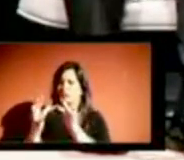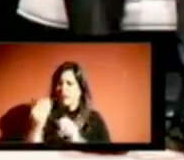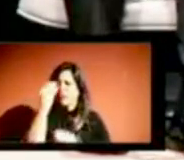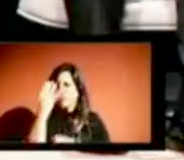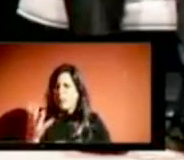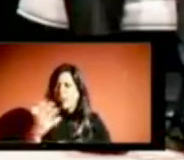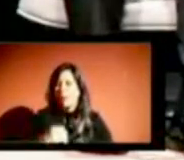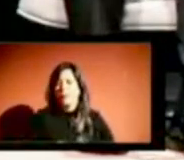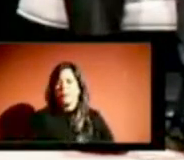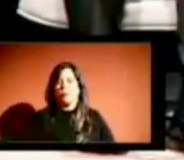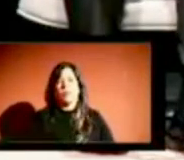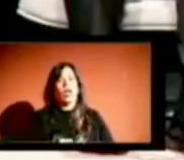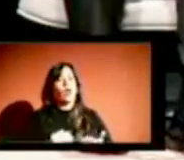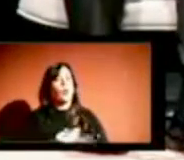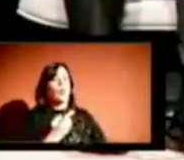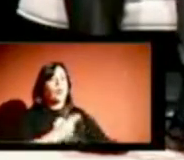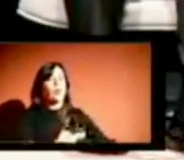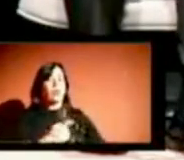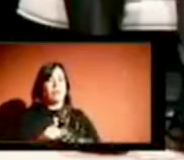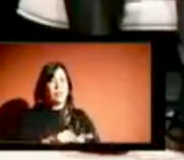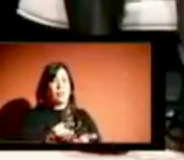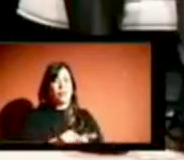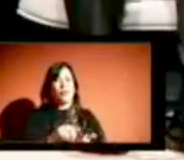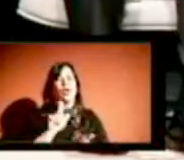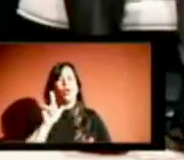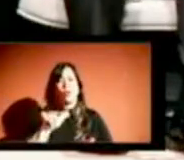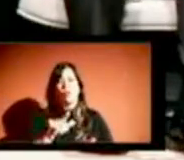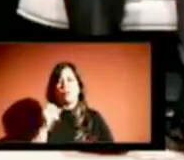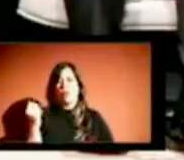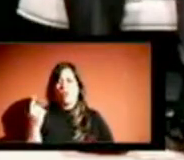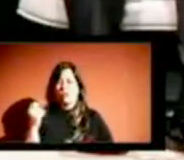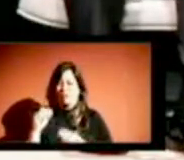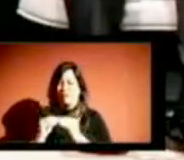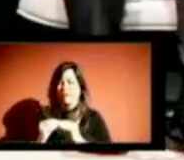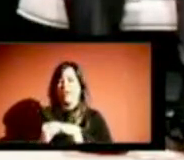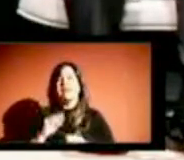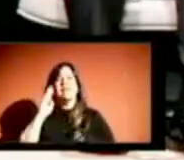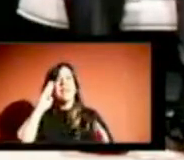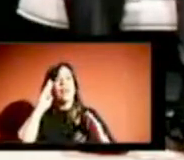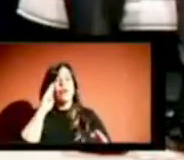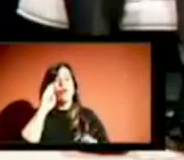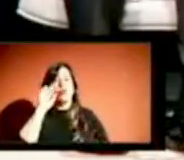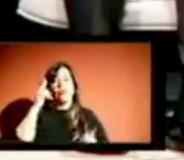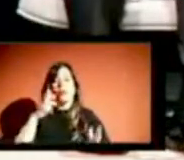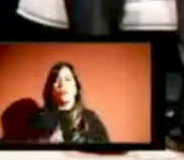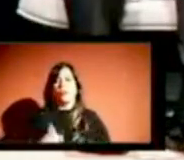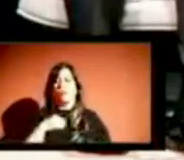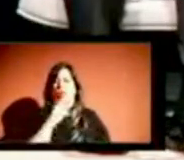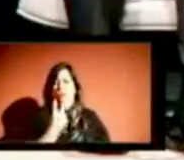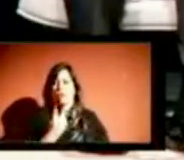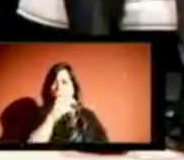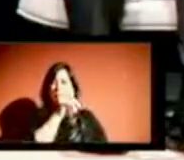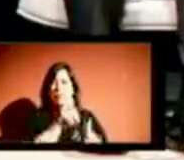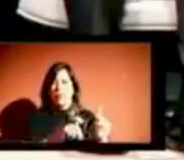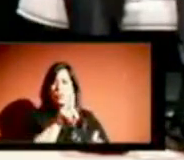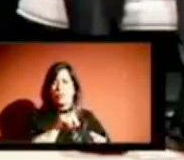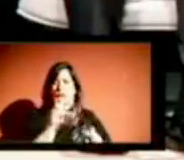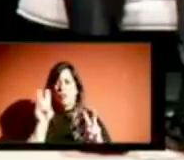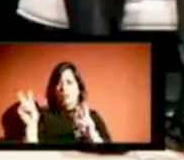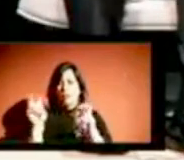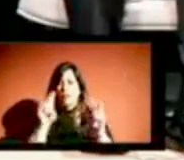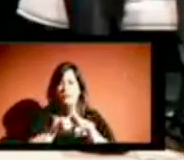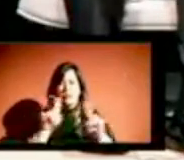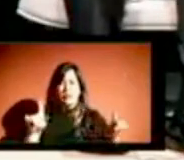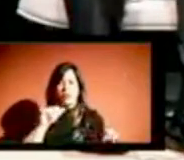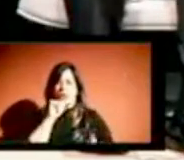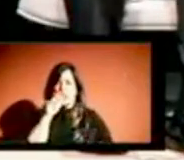nuevo día. El nuevo día y culminamos con Tele 11. Saludos a todos, gobernador. Quería preguntarle dos preguntitas sobre dos temas distintos